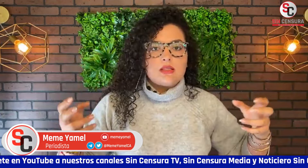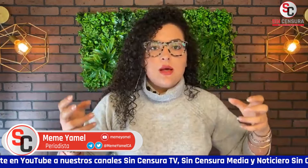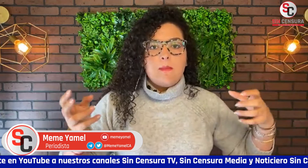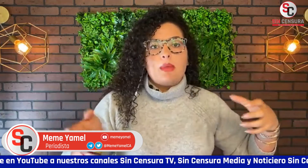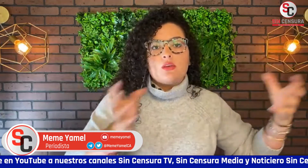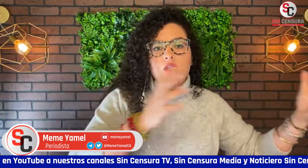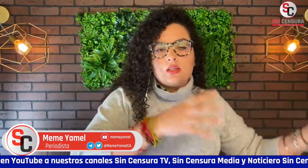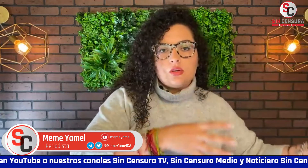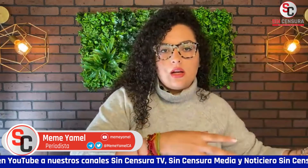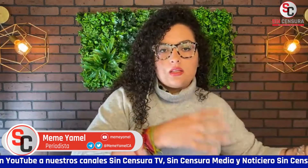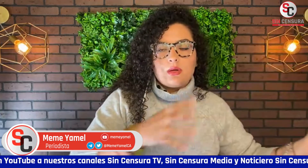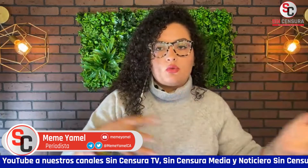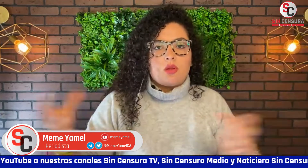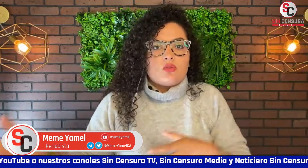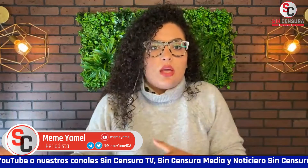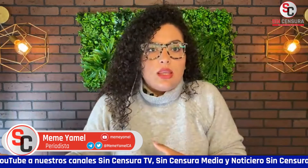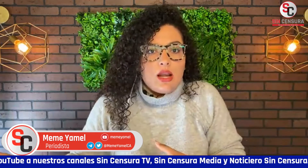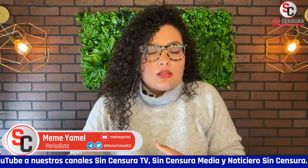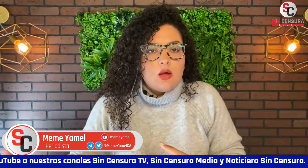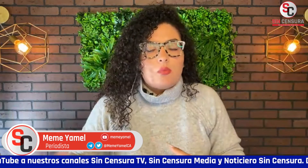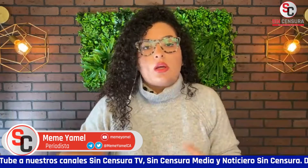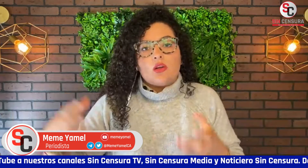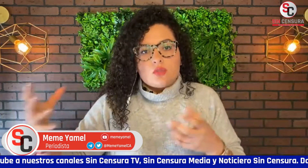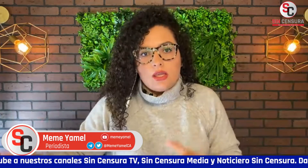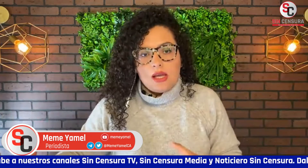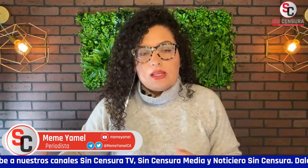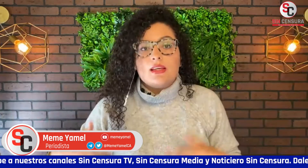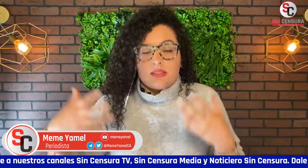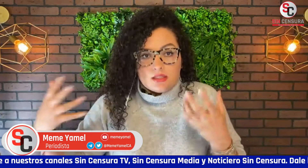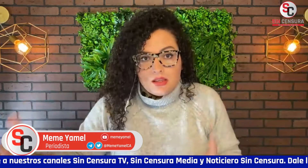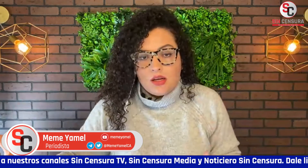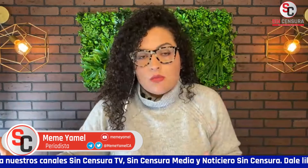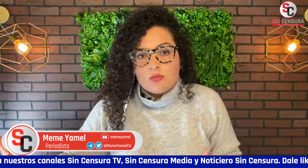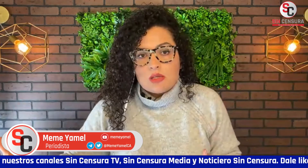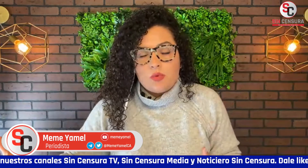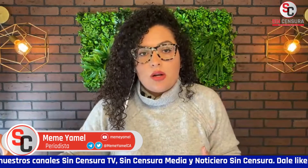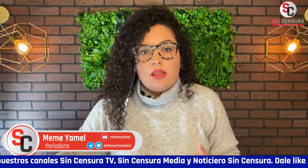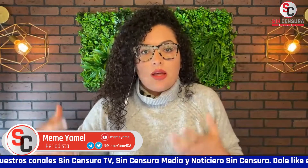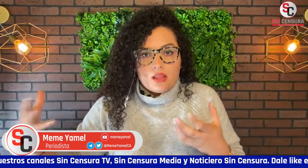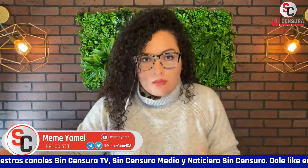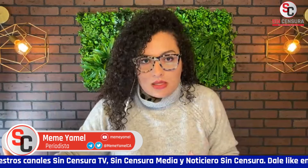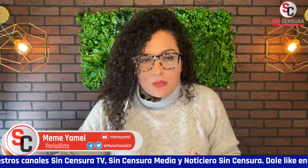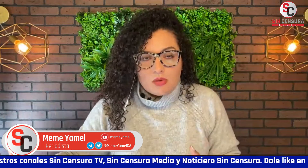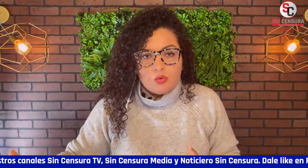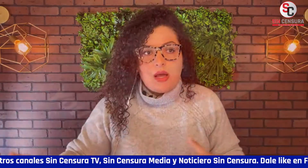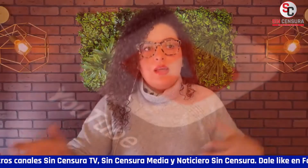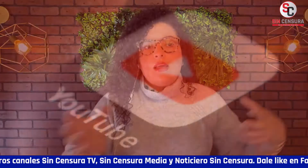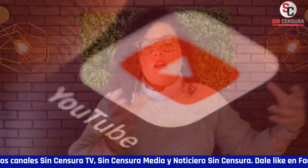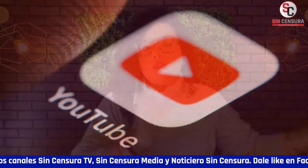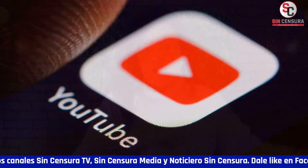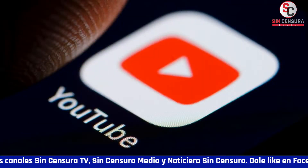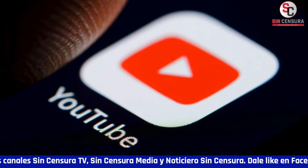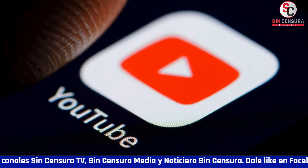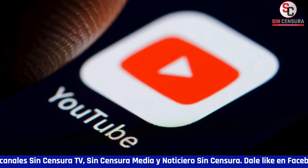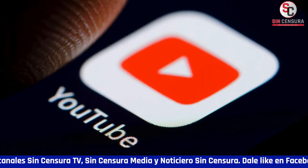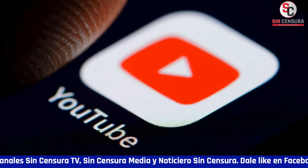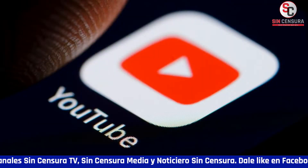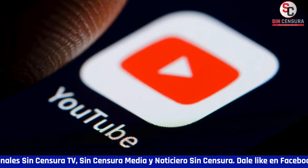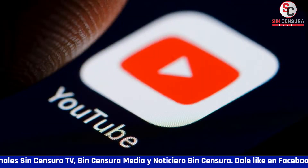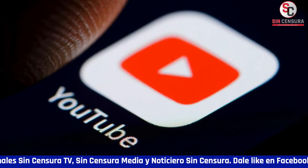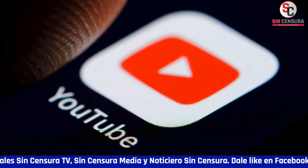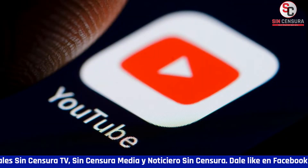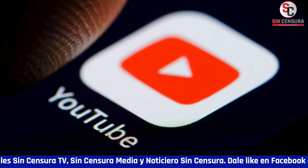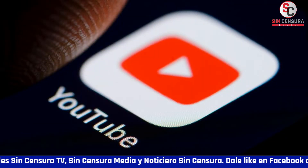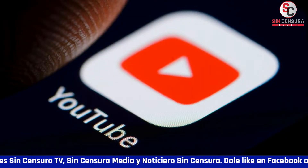entre comillas, medios tradicionales versus medios digitales, porque los digitales sí tenemos más pluralidad y más apertura y los tradicionales